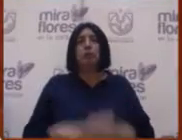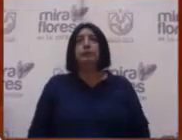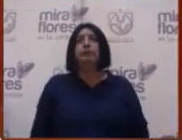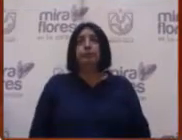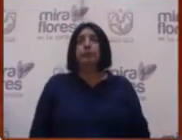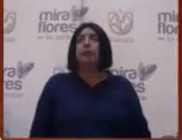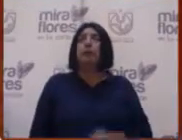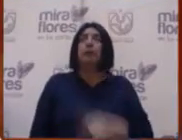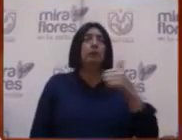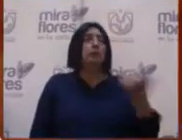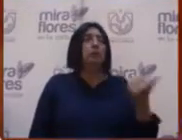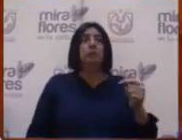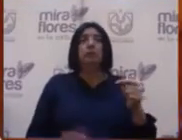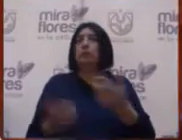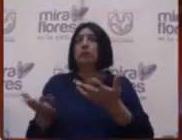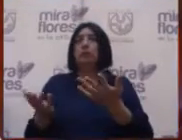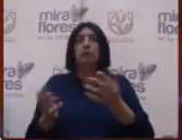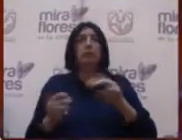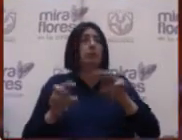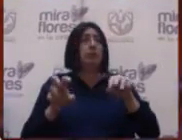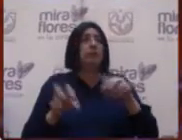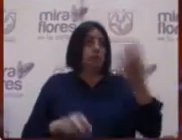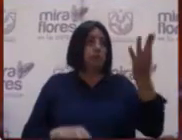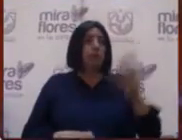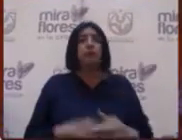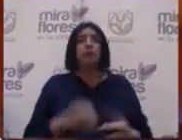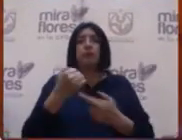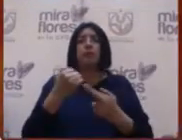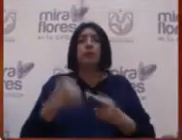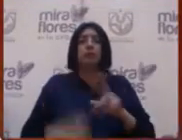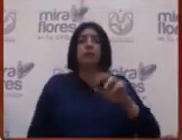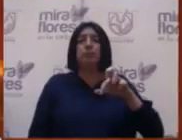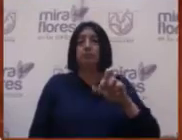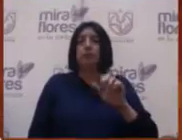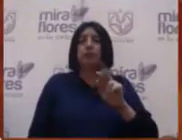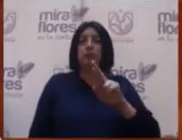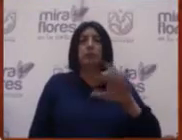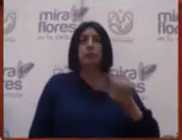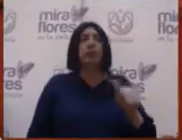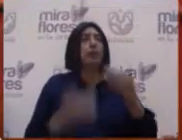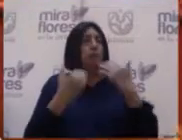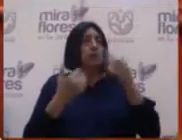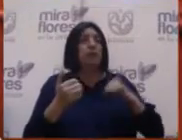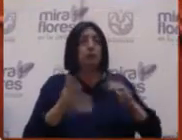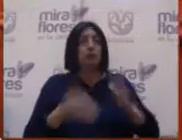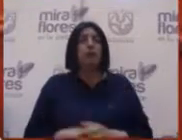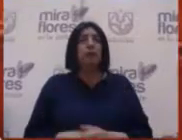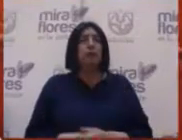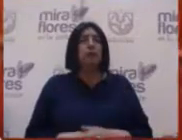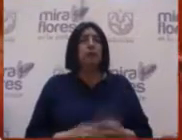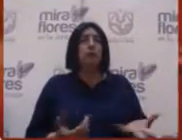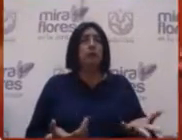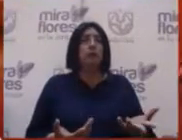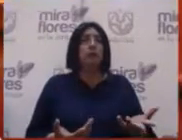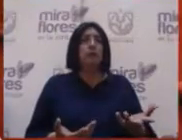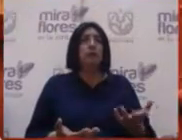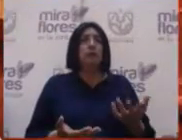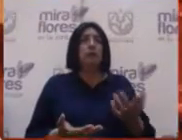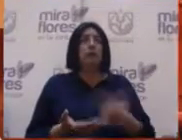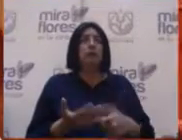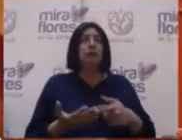bien. ¿Alguna otra intervención en mesa? Sí, regidora Patricia del Río. Gracias, señor alcalde. Me parece que mientras que terminen